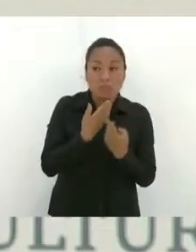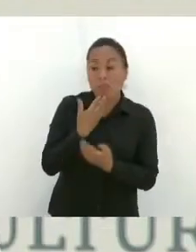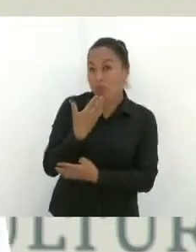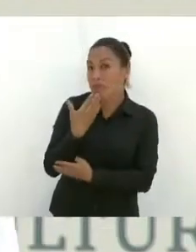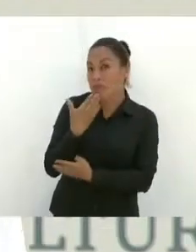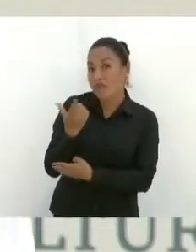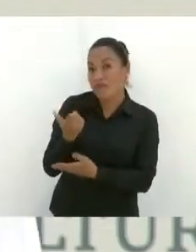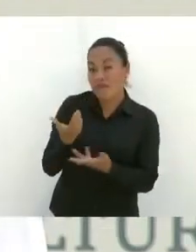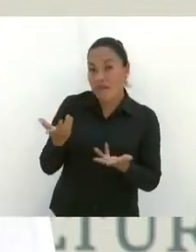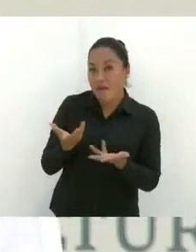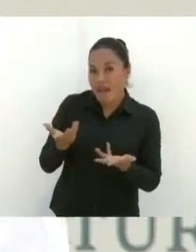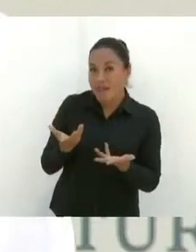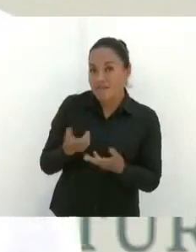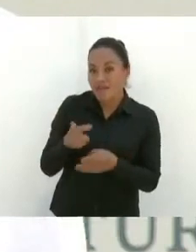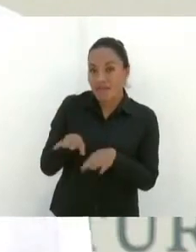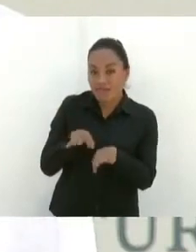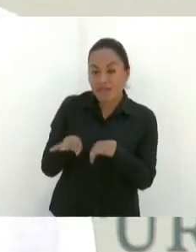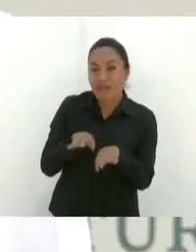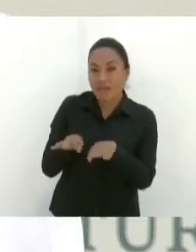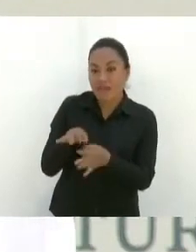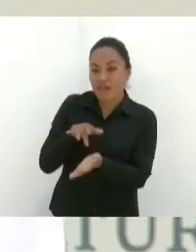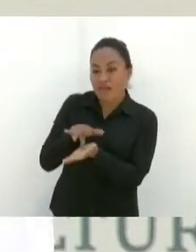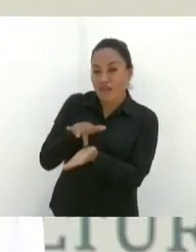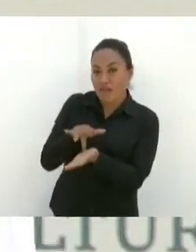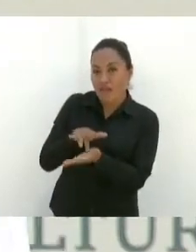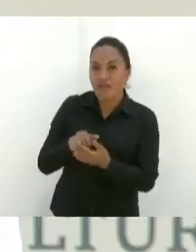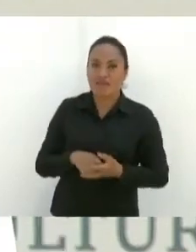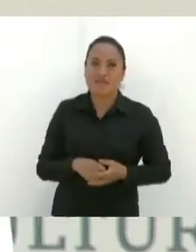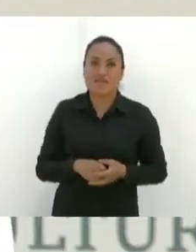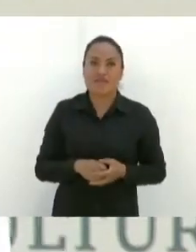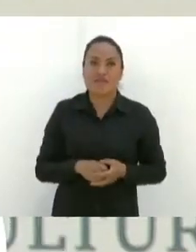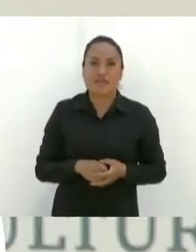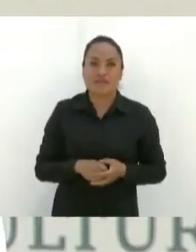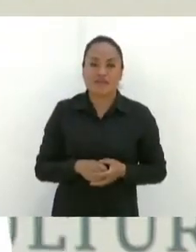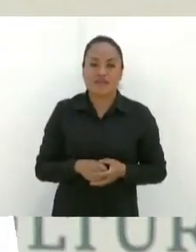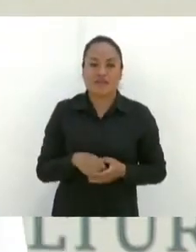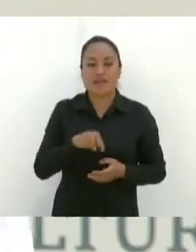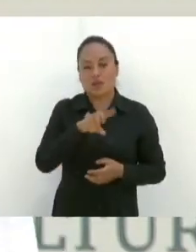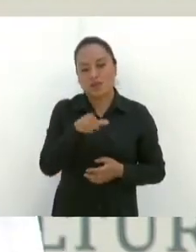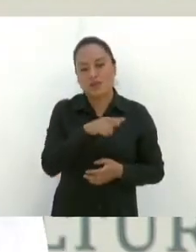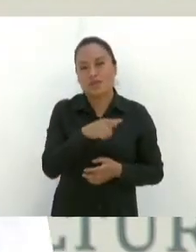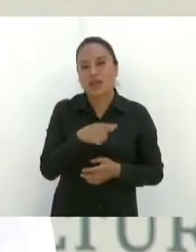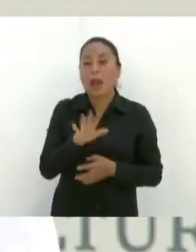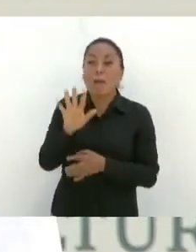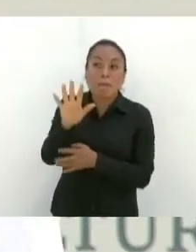Y luego viene Pero Hace falta más